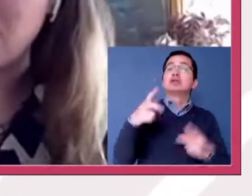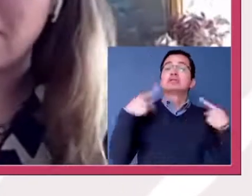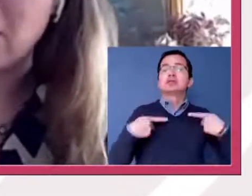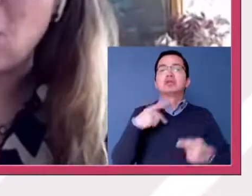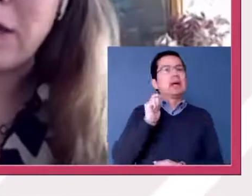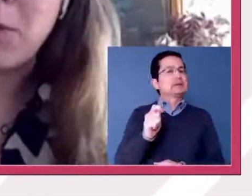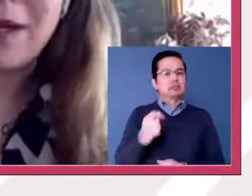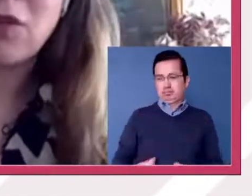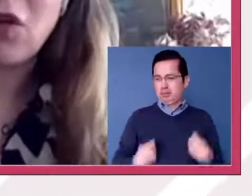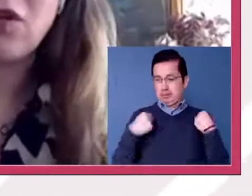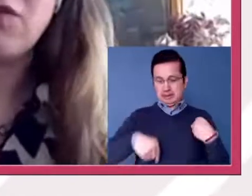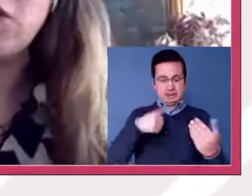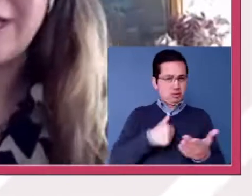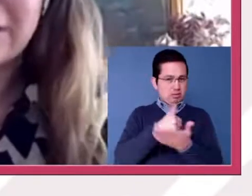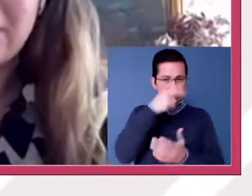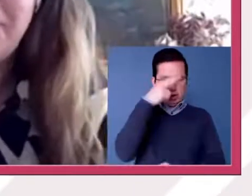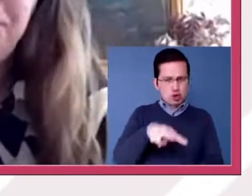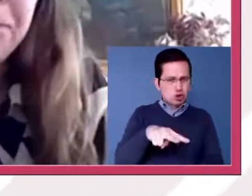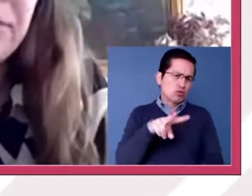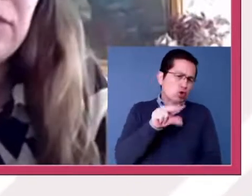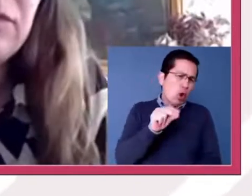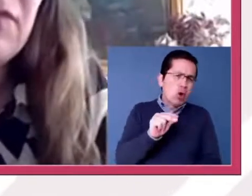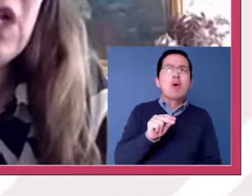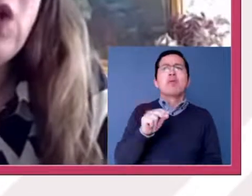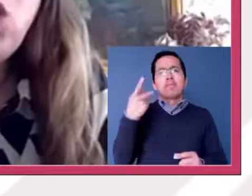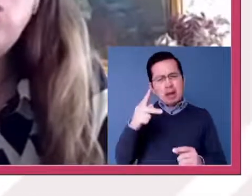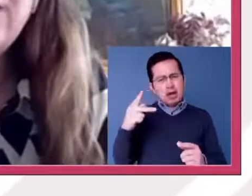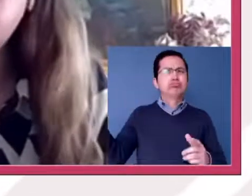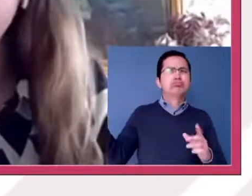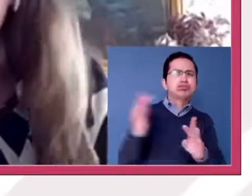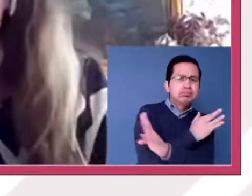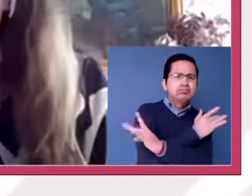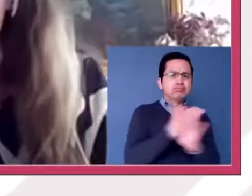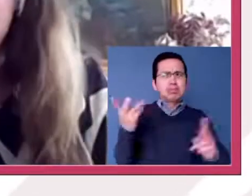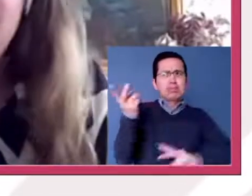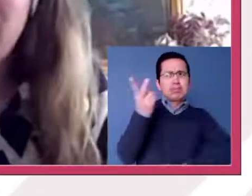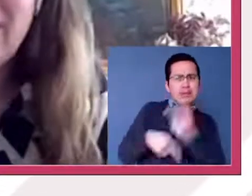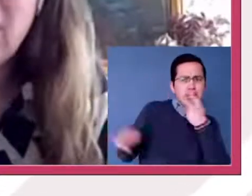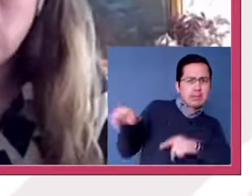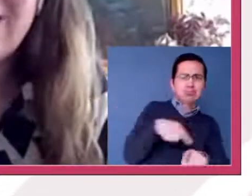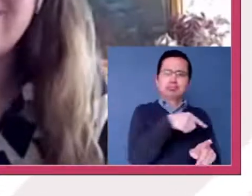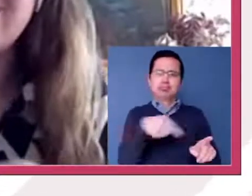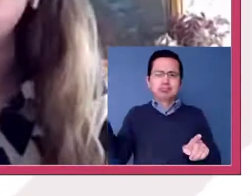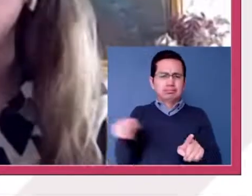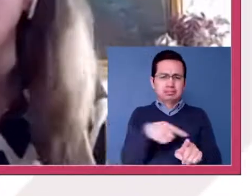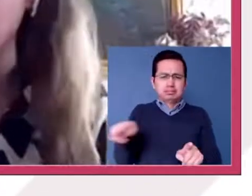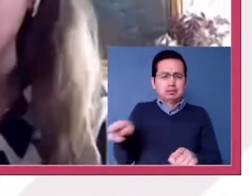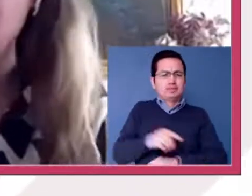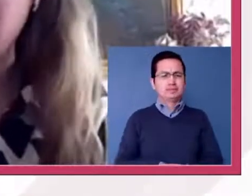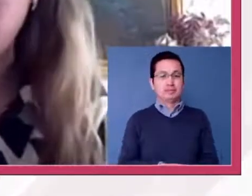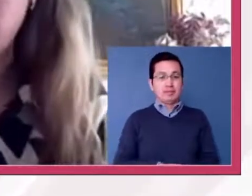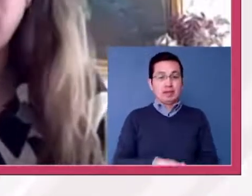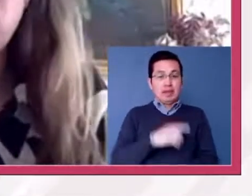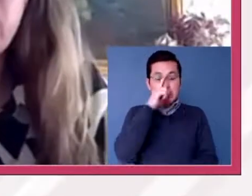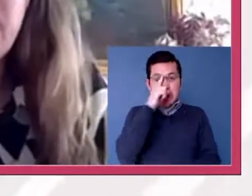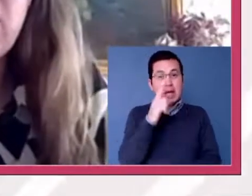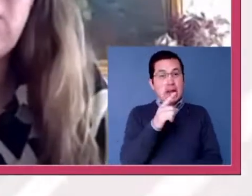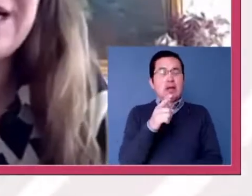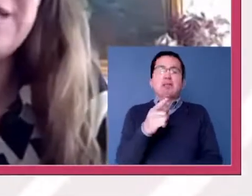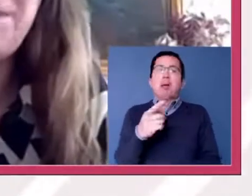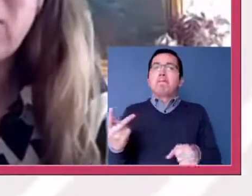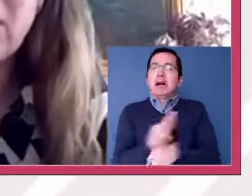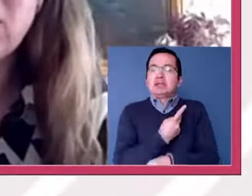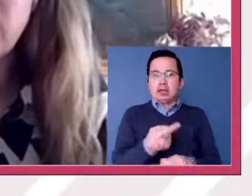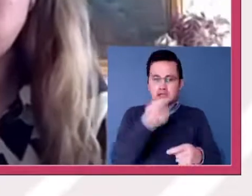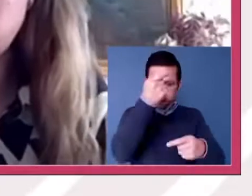la Ciudad de México y población flotante. Un dato general tiene que ver con la sensación que tiene la población respecto